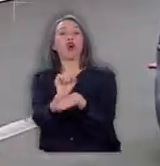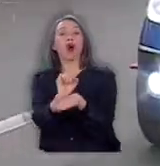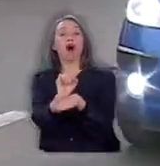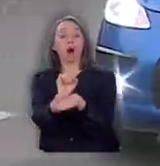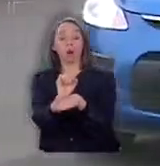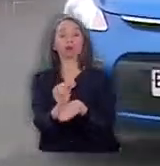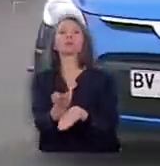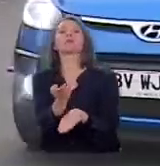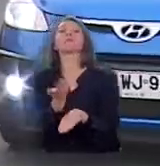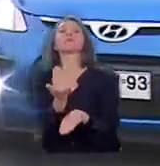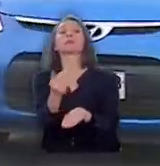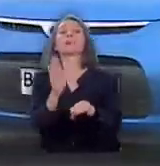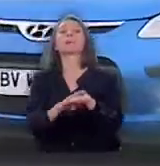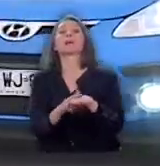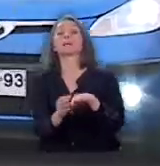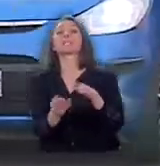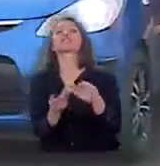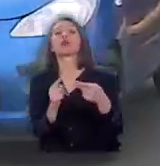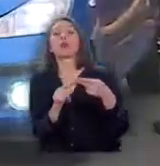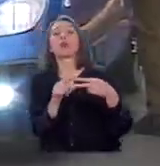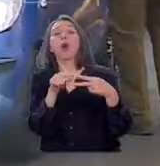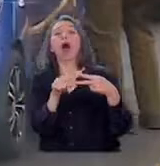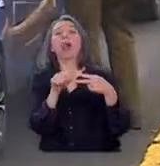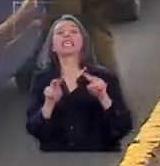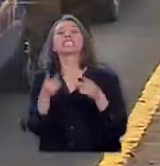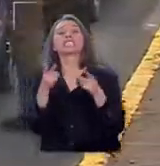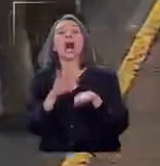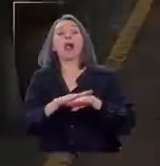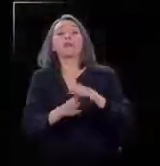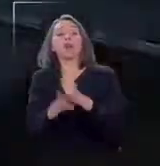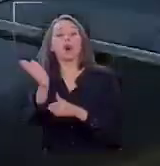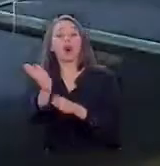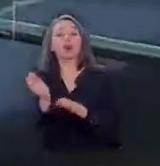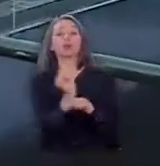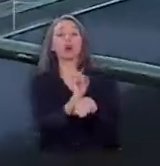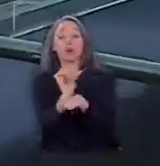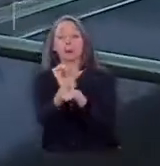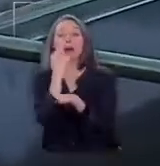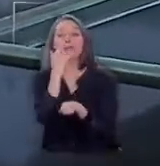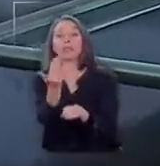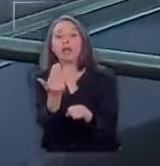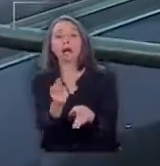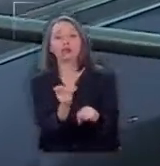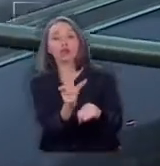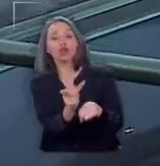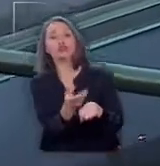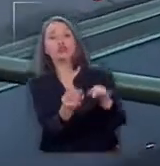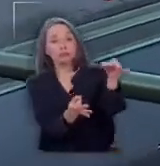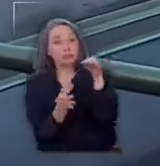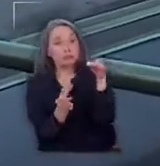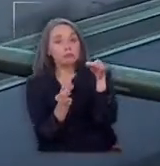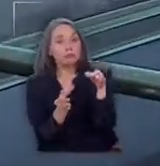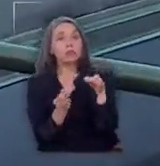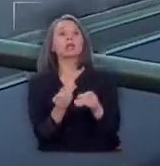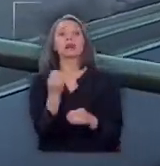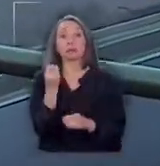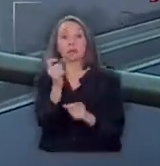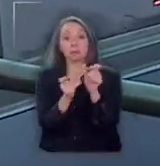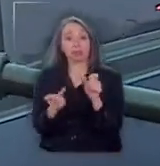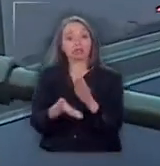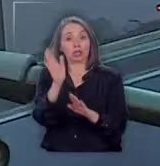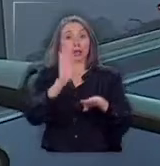exigió el permiso o conducto para circular no es bueno bueno para que la gente salga con sus